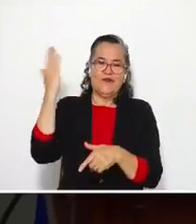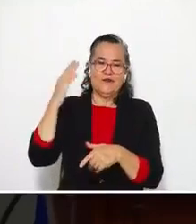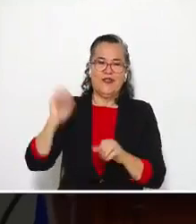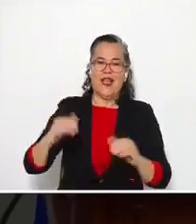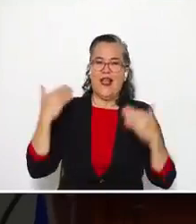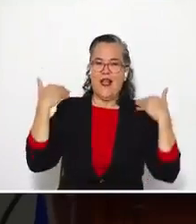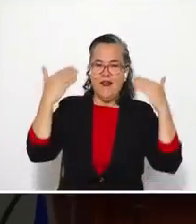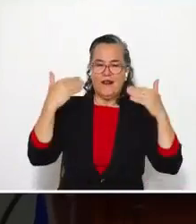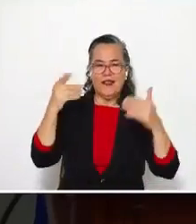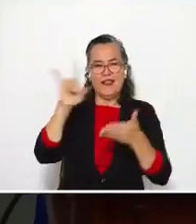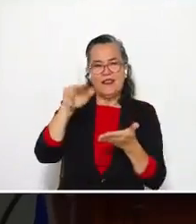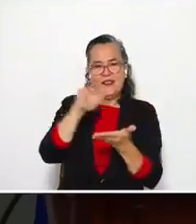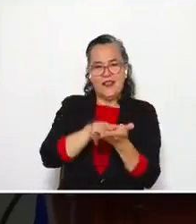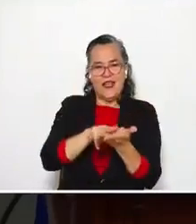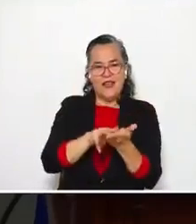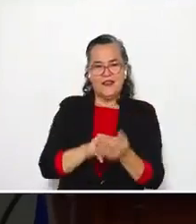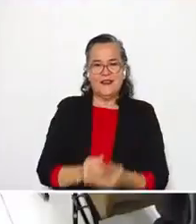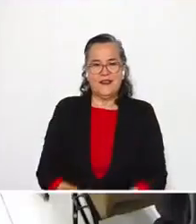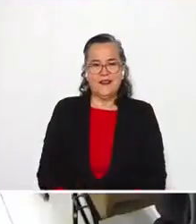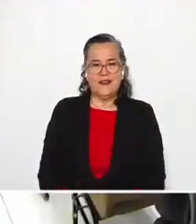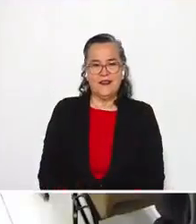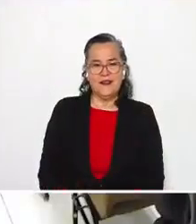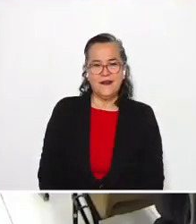Cátedra SINAES.